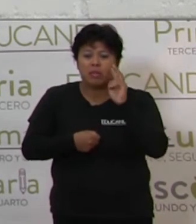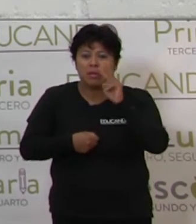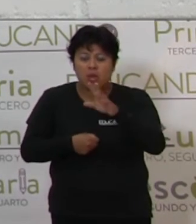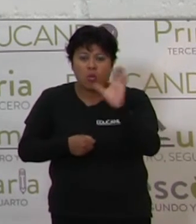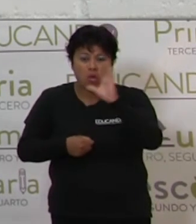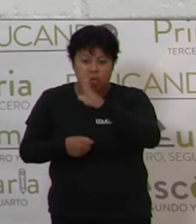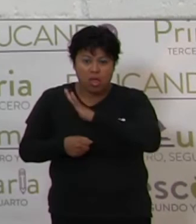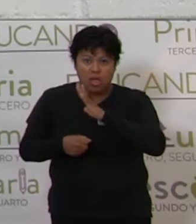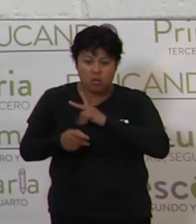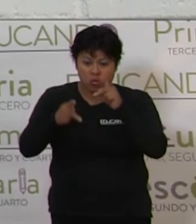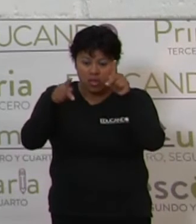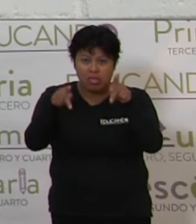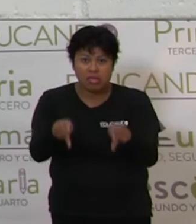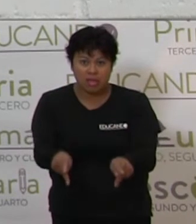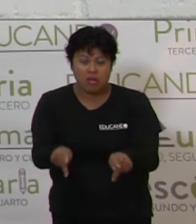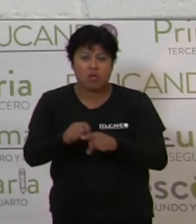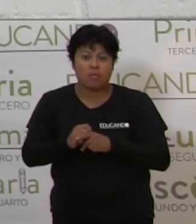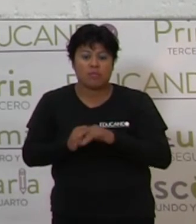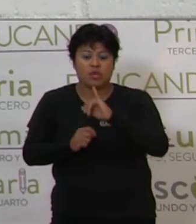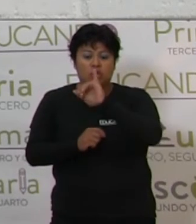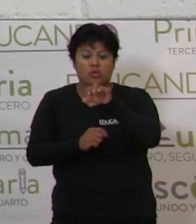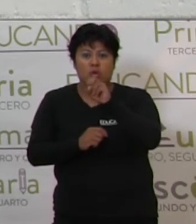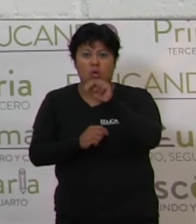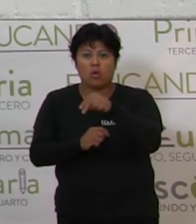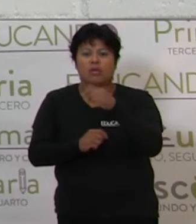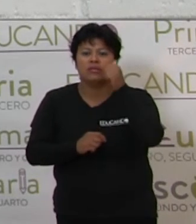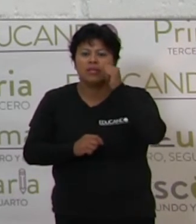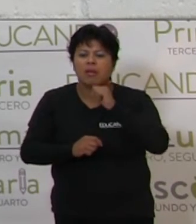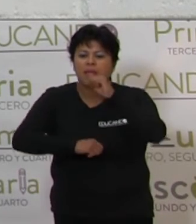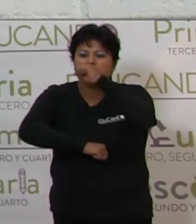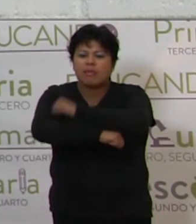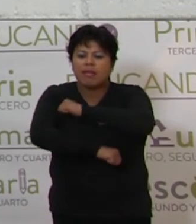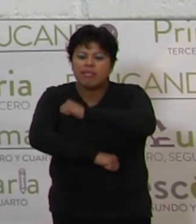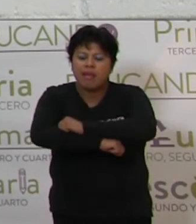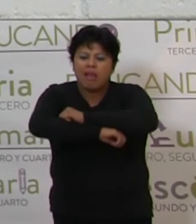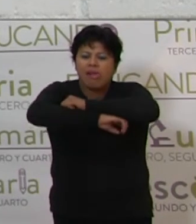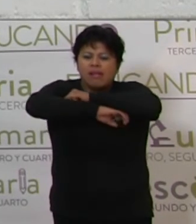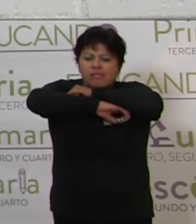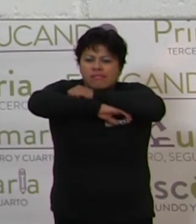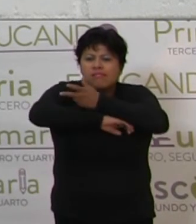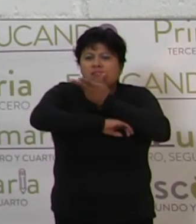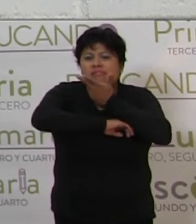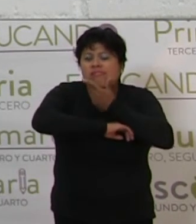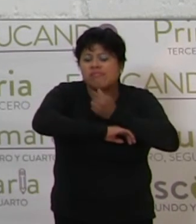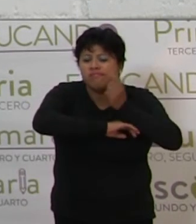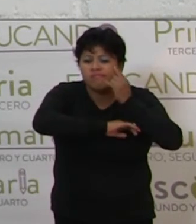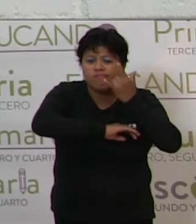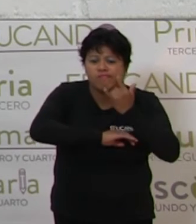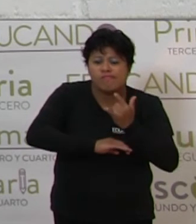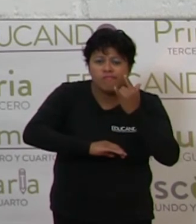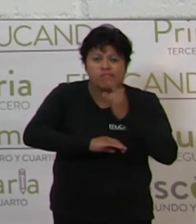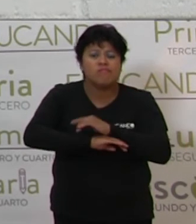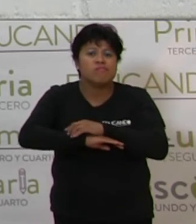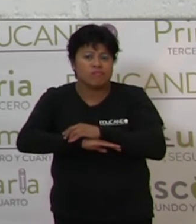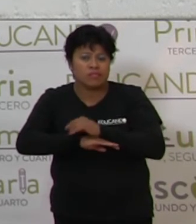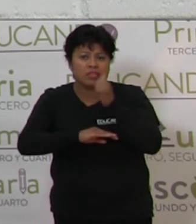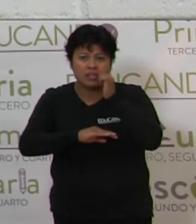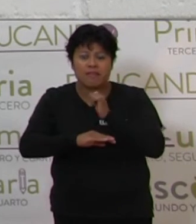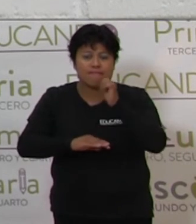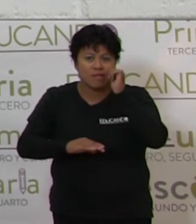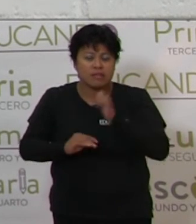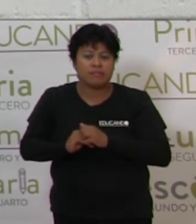que siempre que había un entierro, John Poole estaba en su ventana, ya en el piso